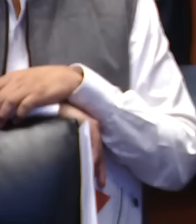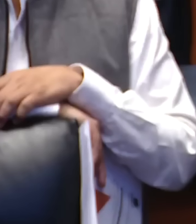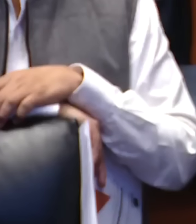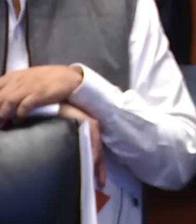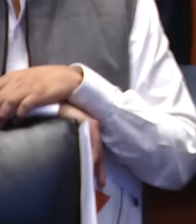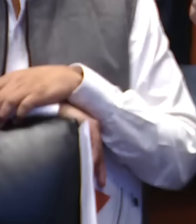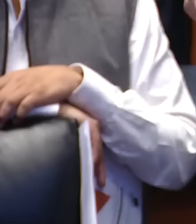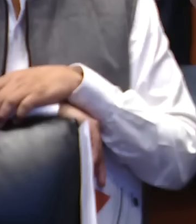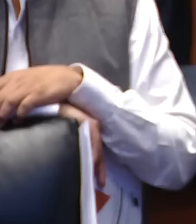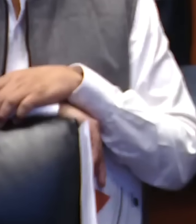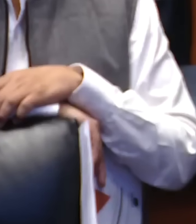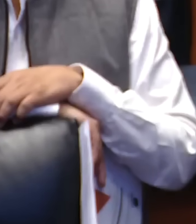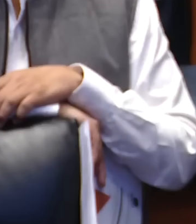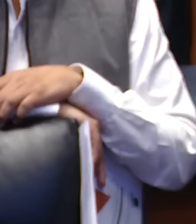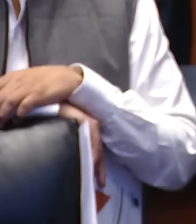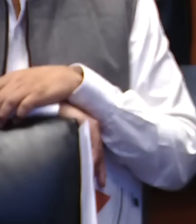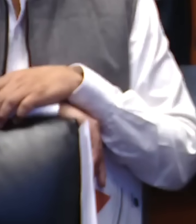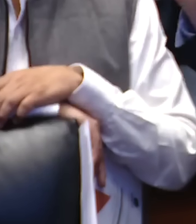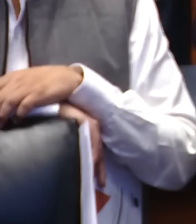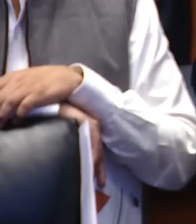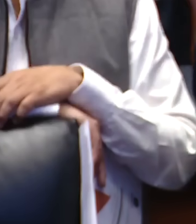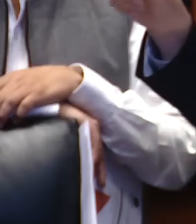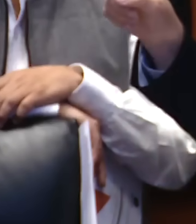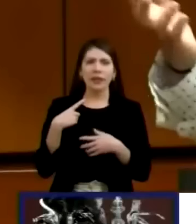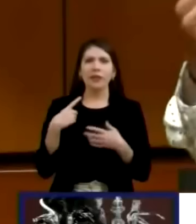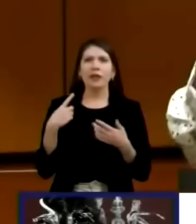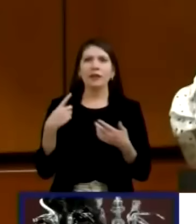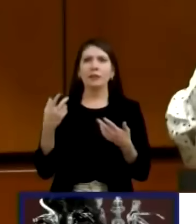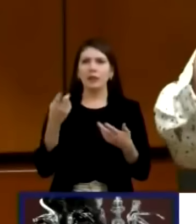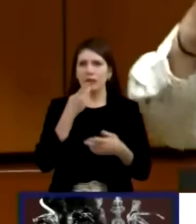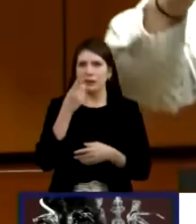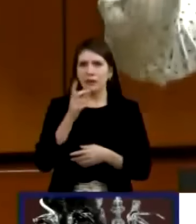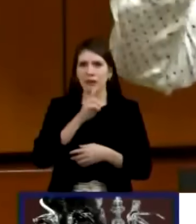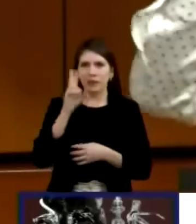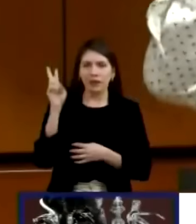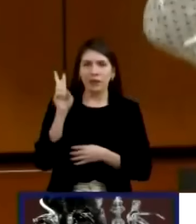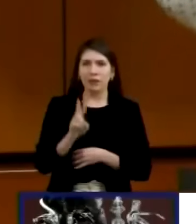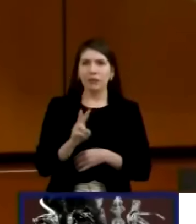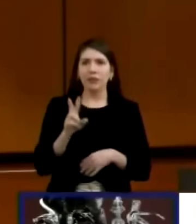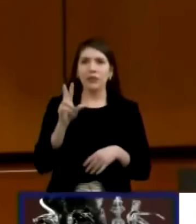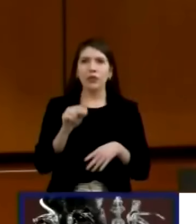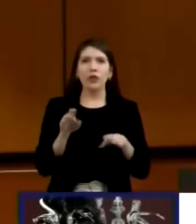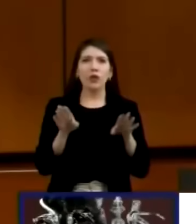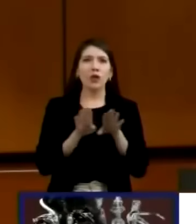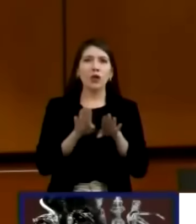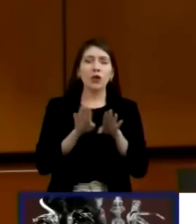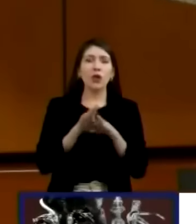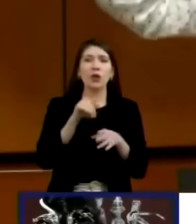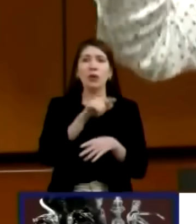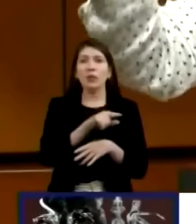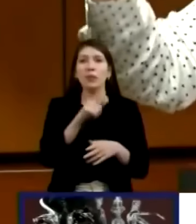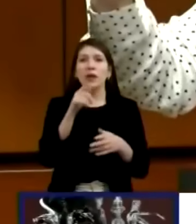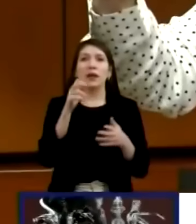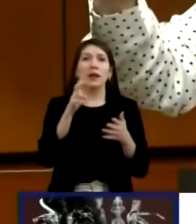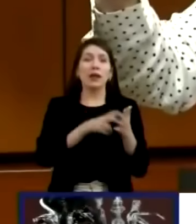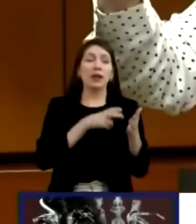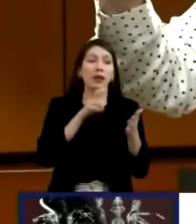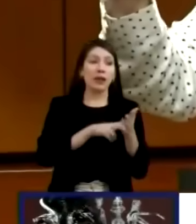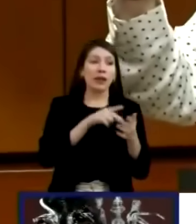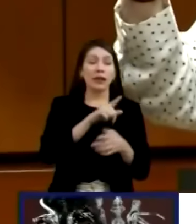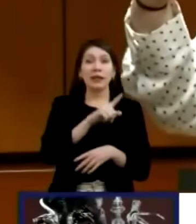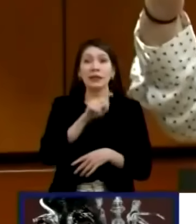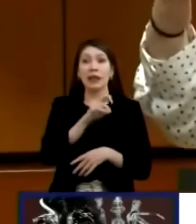presidenta Sheinbaum no se merece lo que le heredaron. No vengan a hablaros acá de la reforma de Cedillo como si en todo